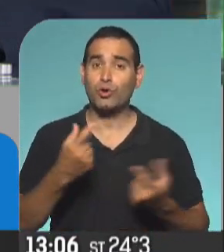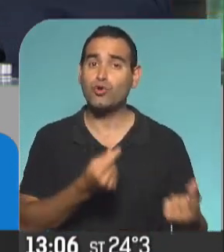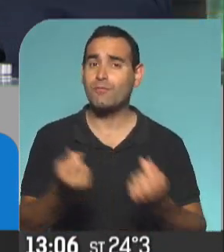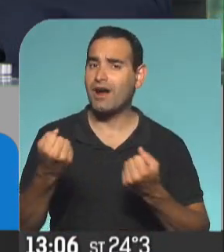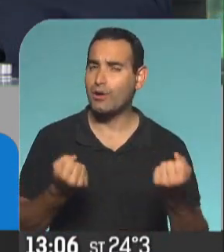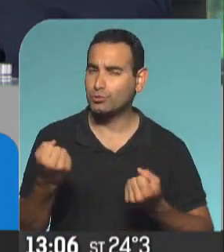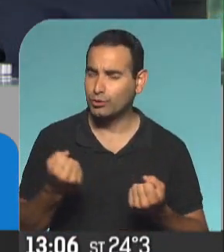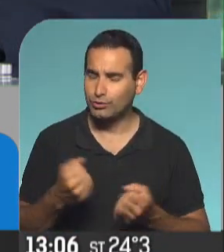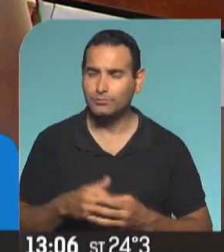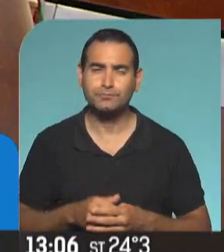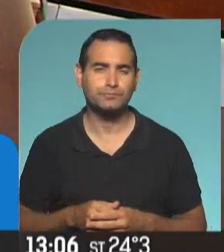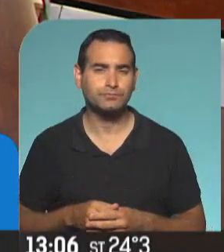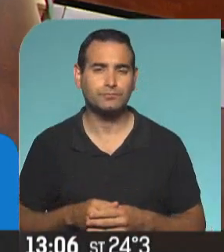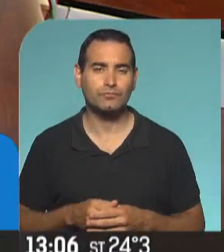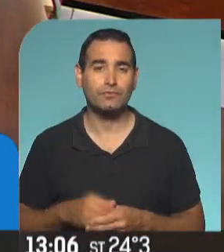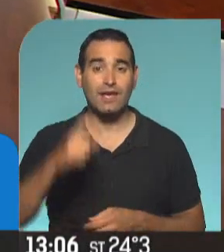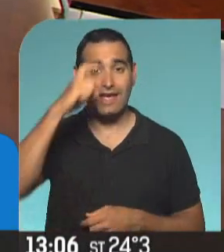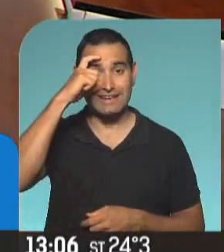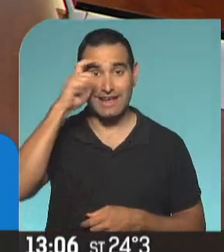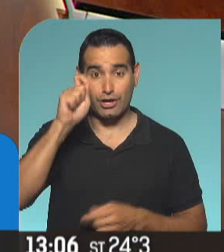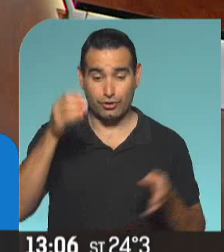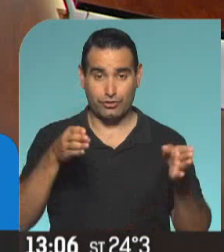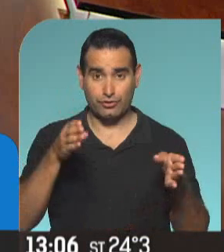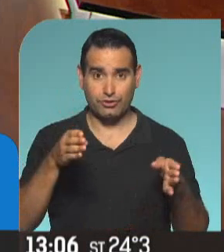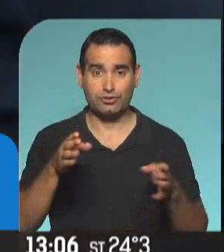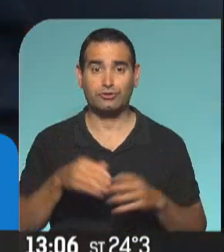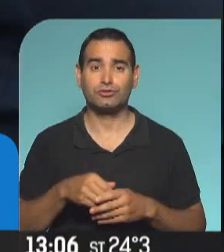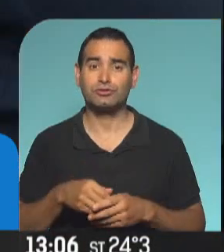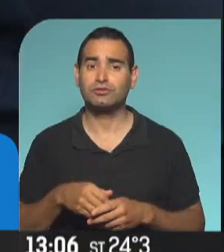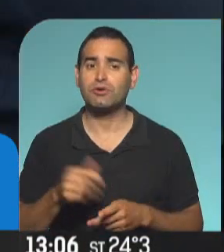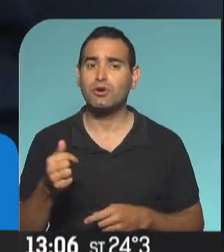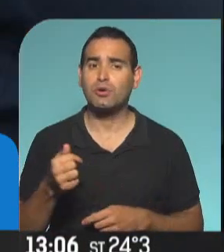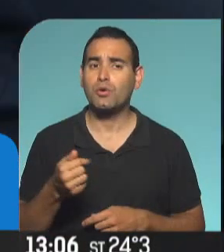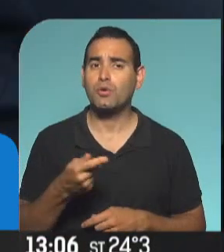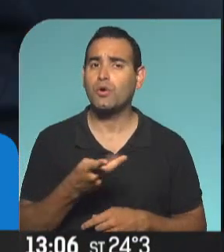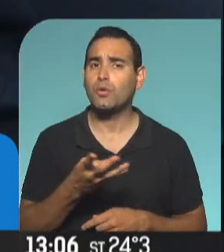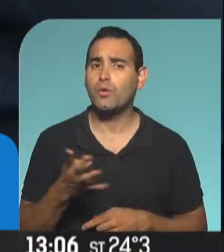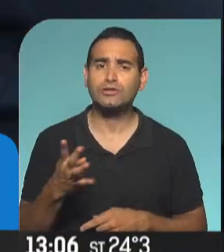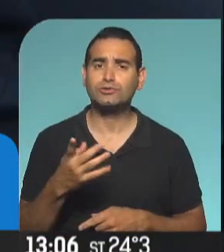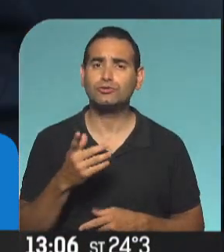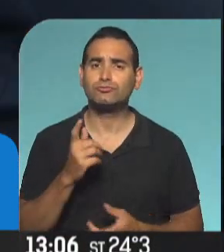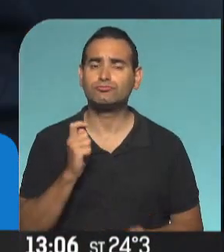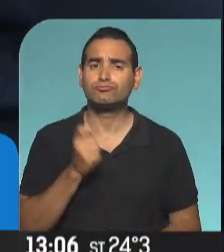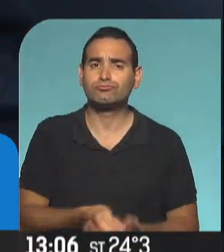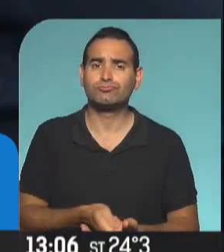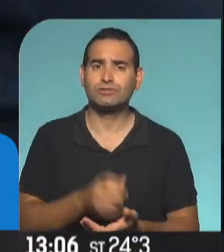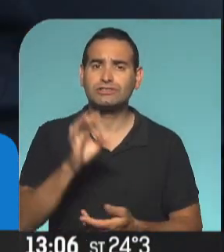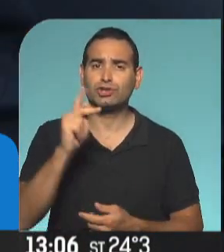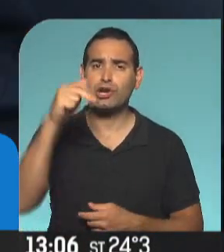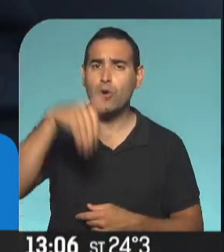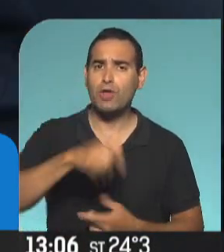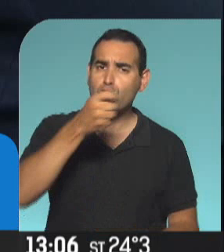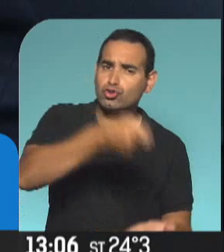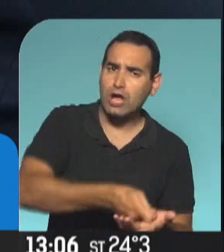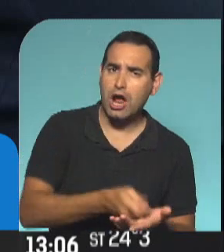detengo en lo que ha sucedido enero si es que está el informe hecho cuántos han pagado ese automóvil que han comprado 0km al contado